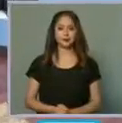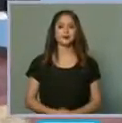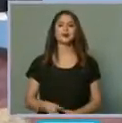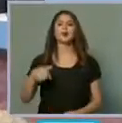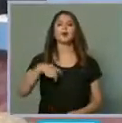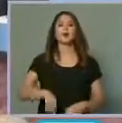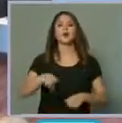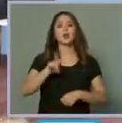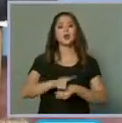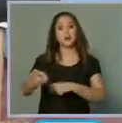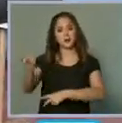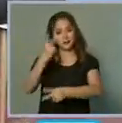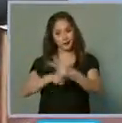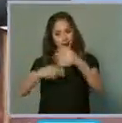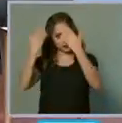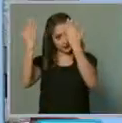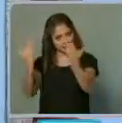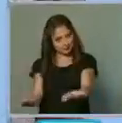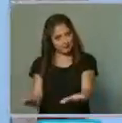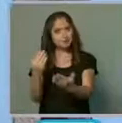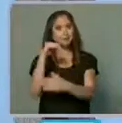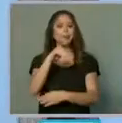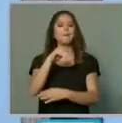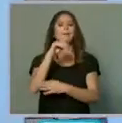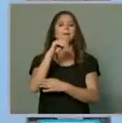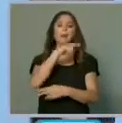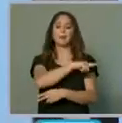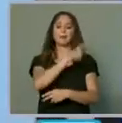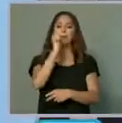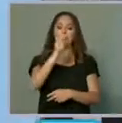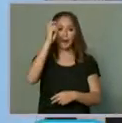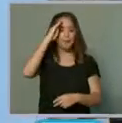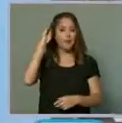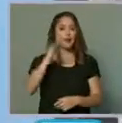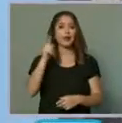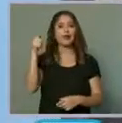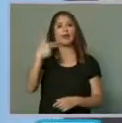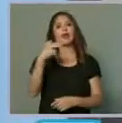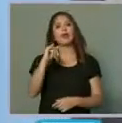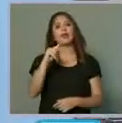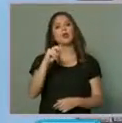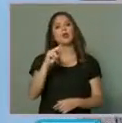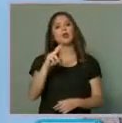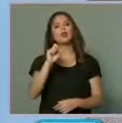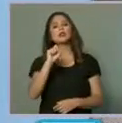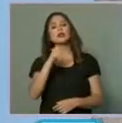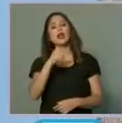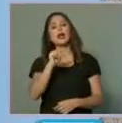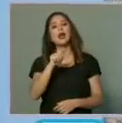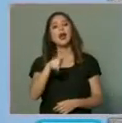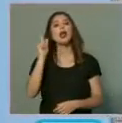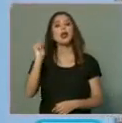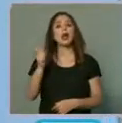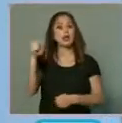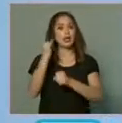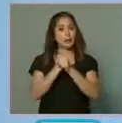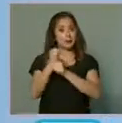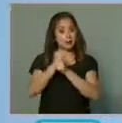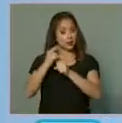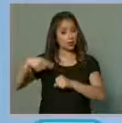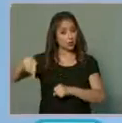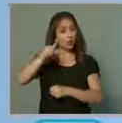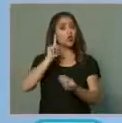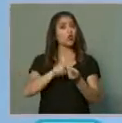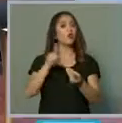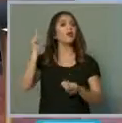bien, ya está con nosotros el maestro Héctor Zagal, profesor e investigador de la Facultad de Filosofía de la Universidad Panamericana. Bienvenido. Muchas